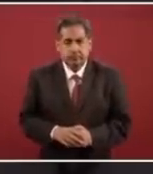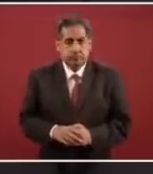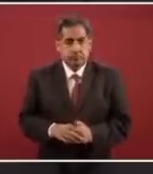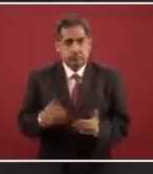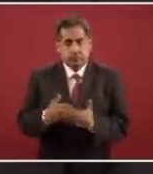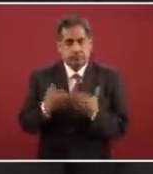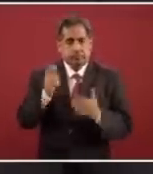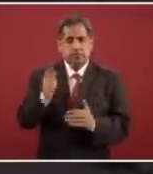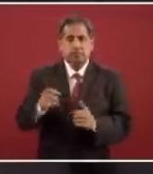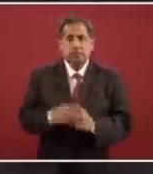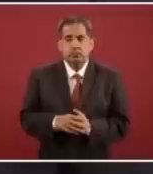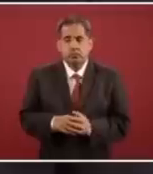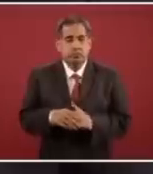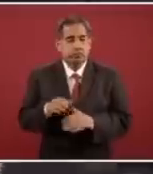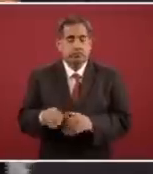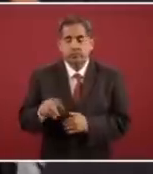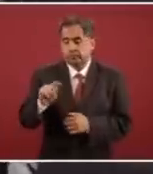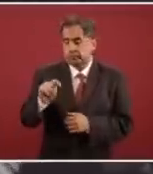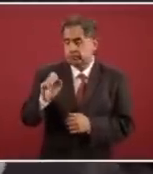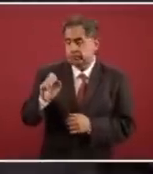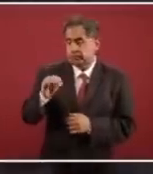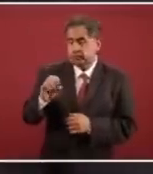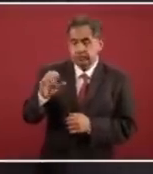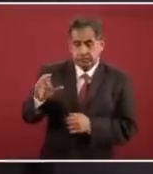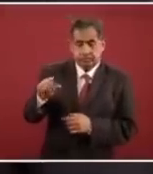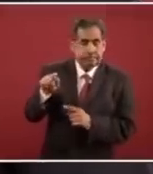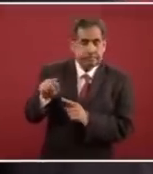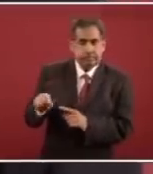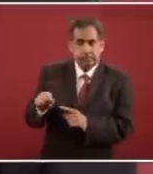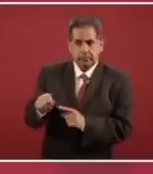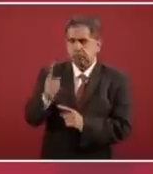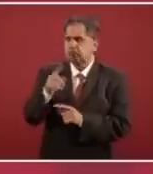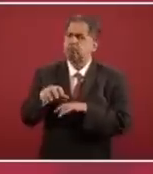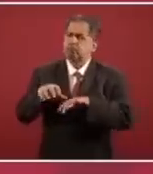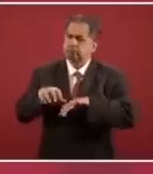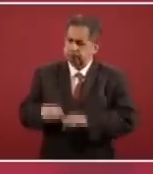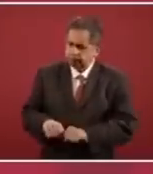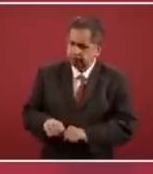Ahora, lo del tratado es un ancla